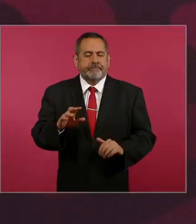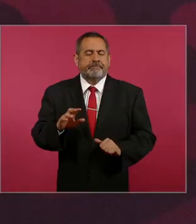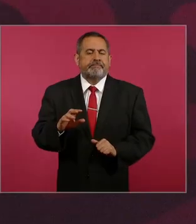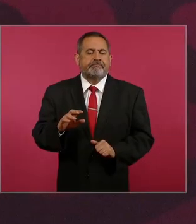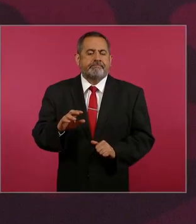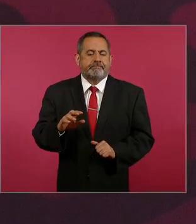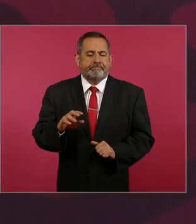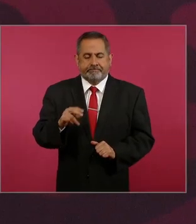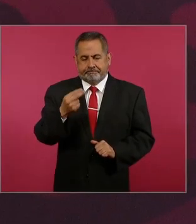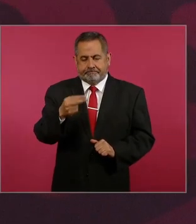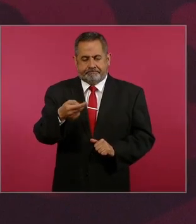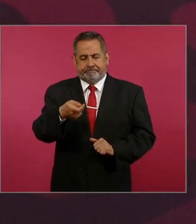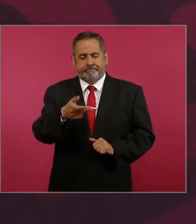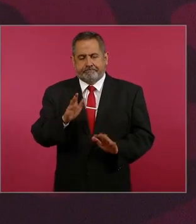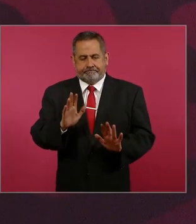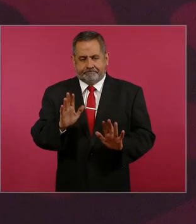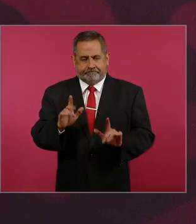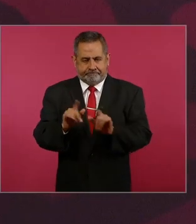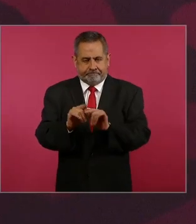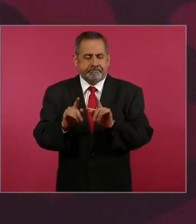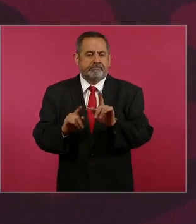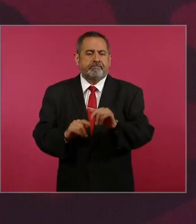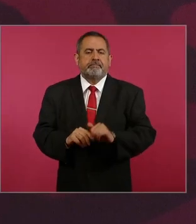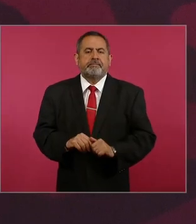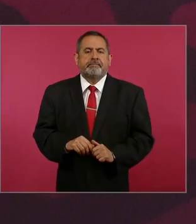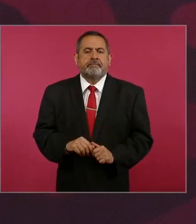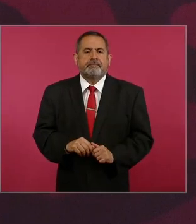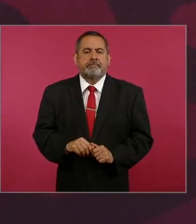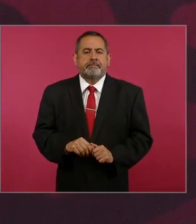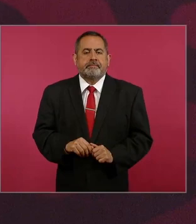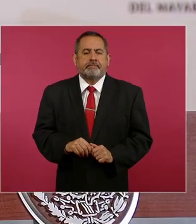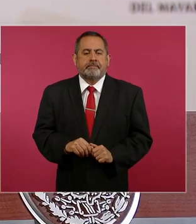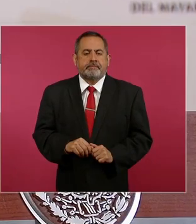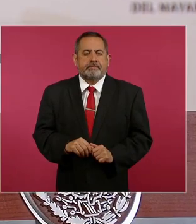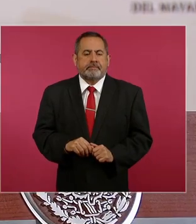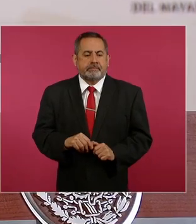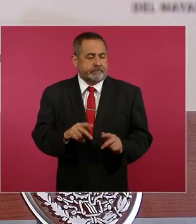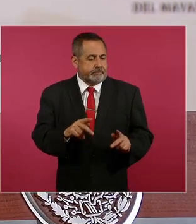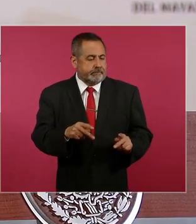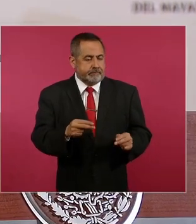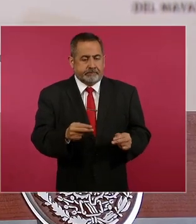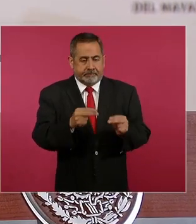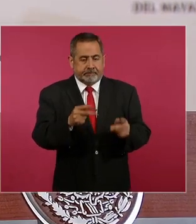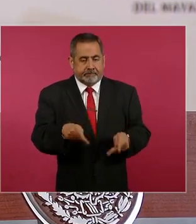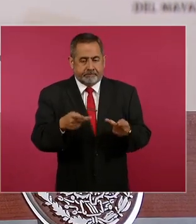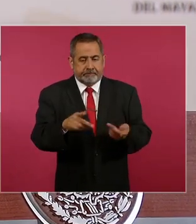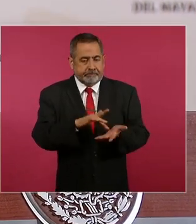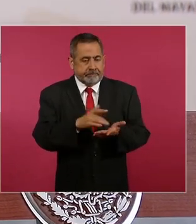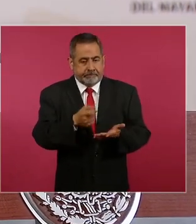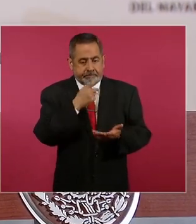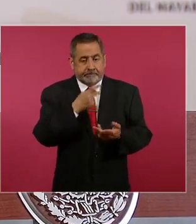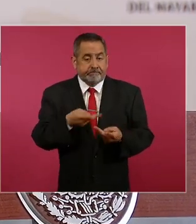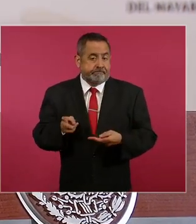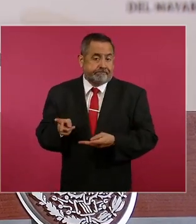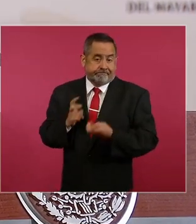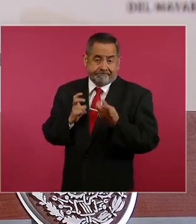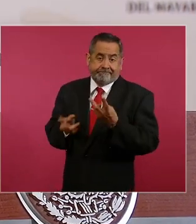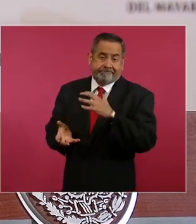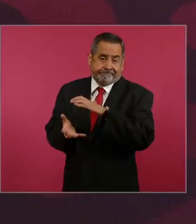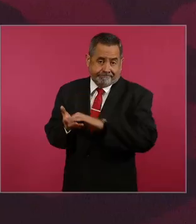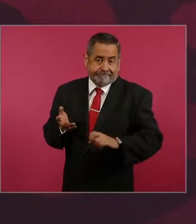caso de la venta de las medicinas de lo que se robaban